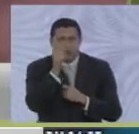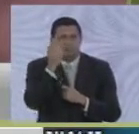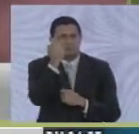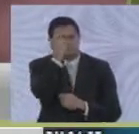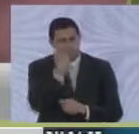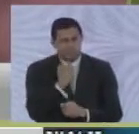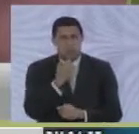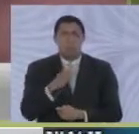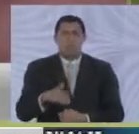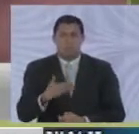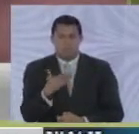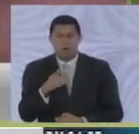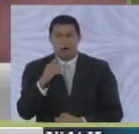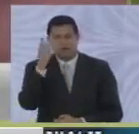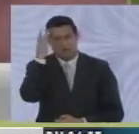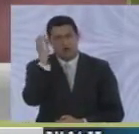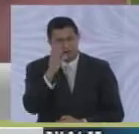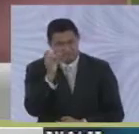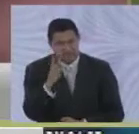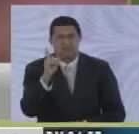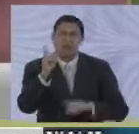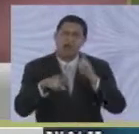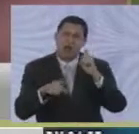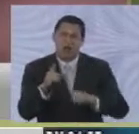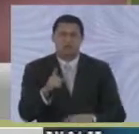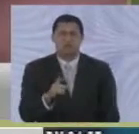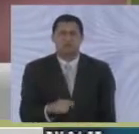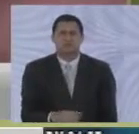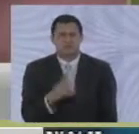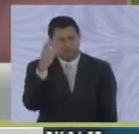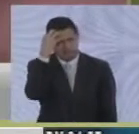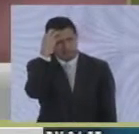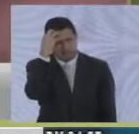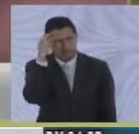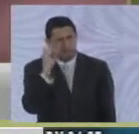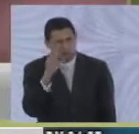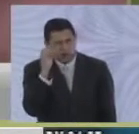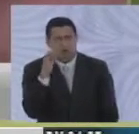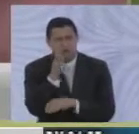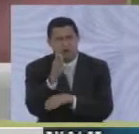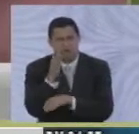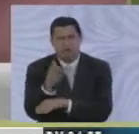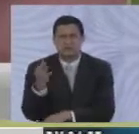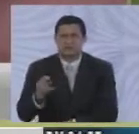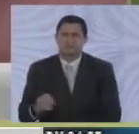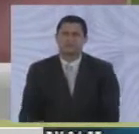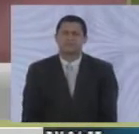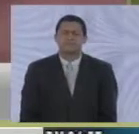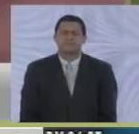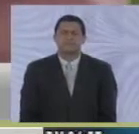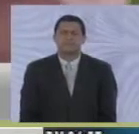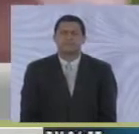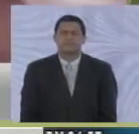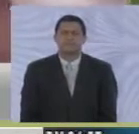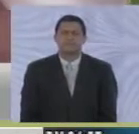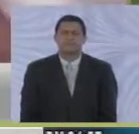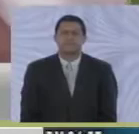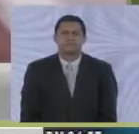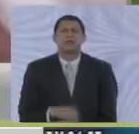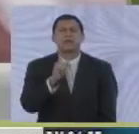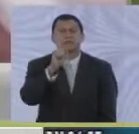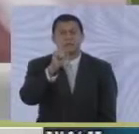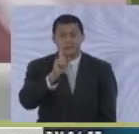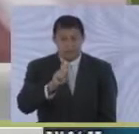pueden producir cefalea, dolores de cabeza unilaterales en pacientes, que también es un motivo de consulta de pacientes con obstrucción nasal.